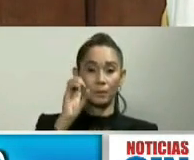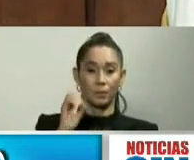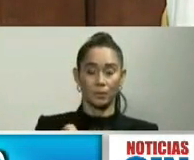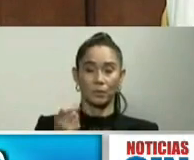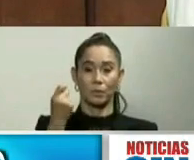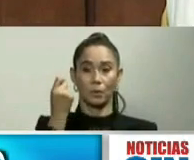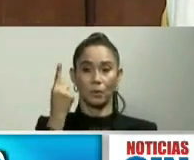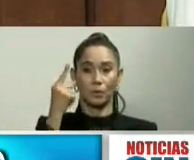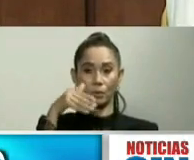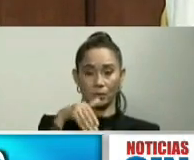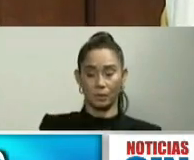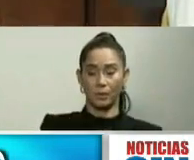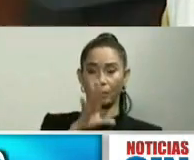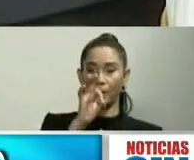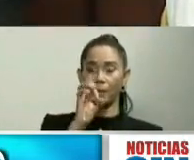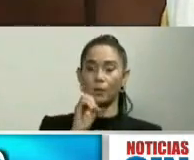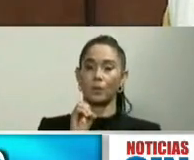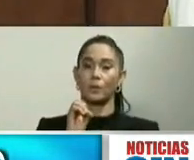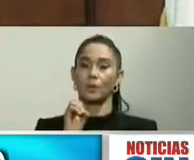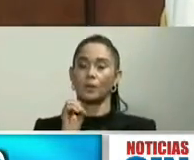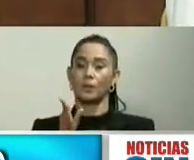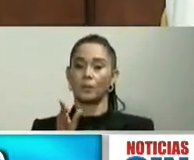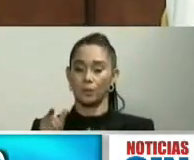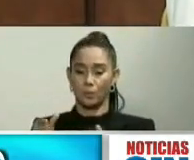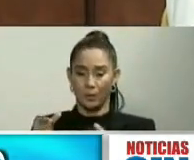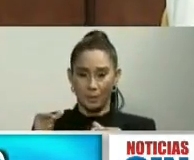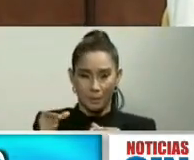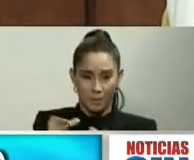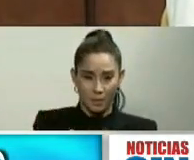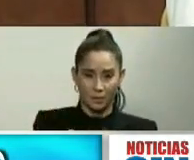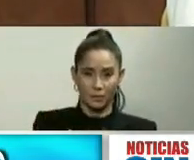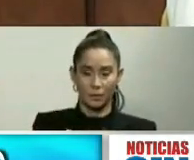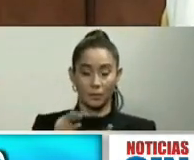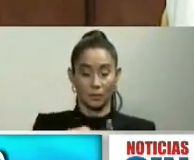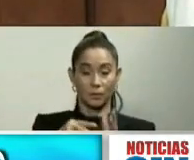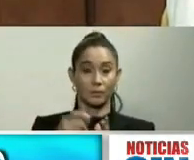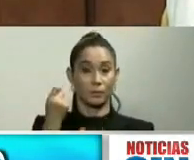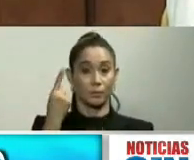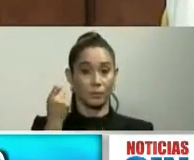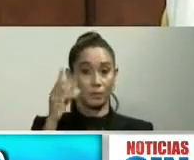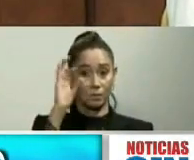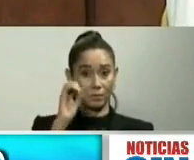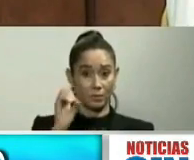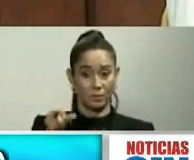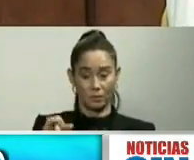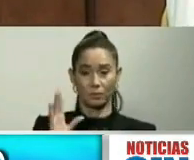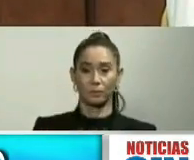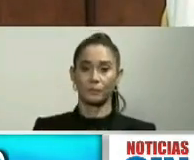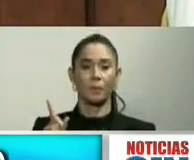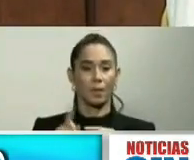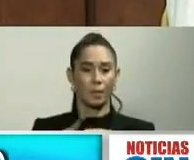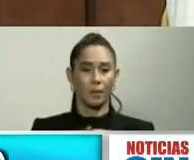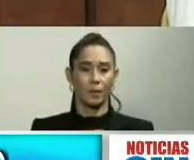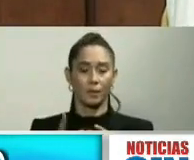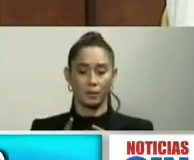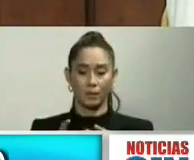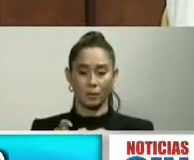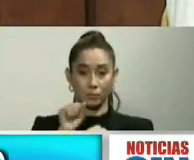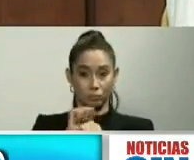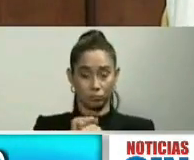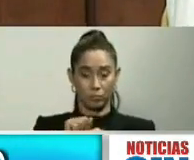11.900 pesos para las microempresas, lo que significa un 11% de aumento en ese nivel. Así, este